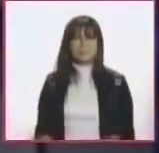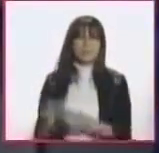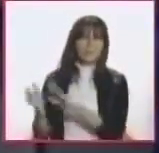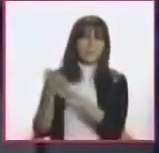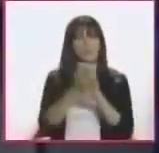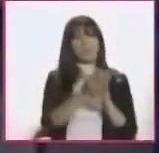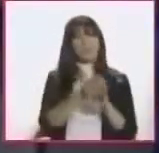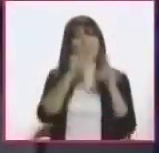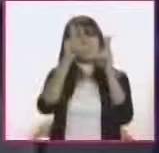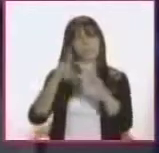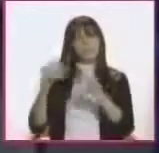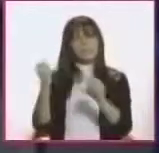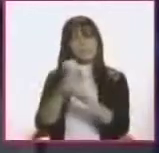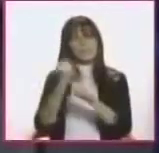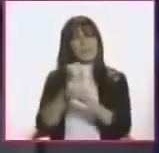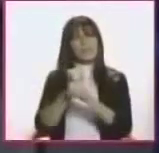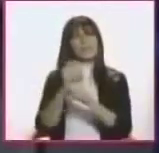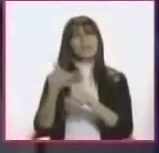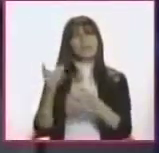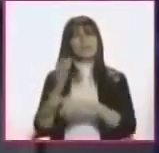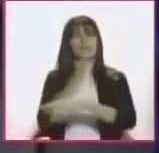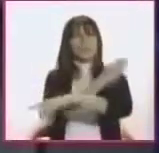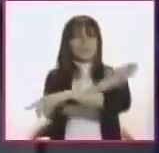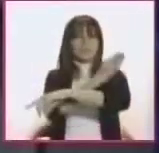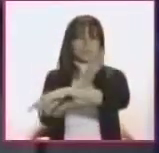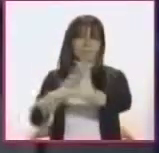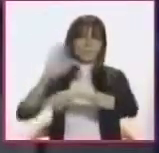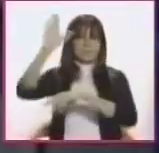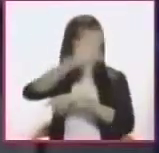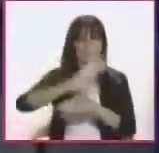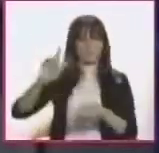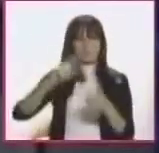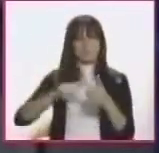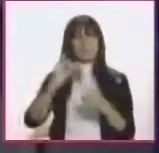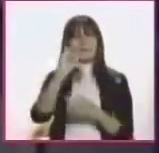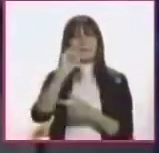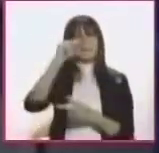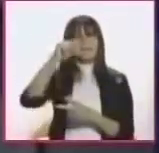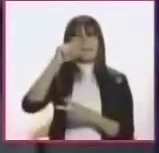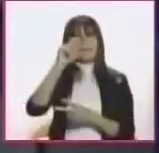Artes, el INCIBA, Biblioteca Departamental e Incolvalet protestaron hoy de una manera muy particular.